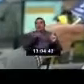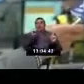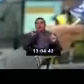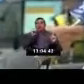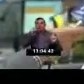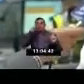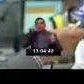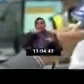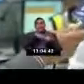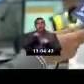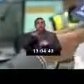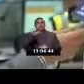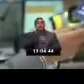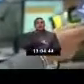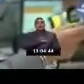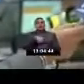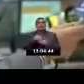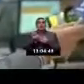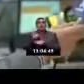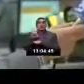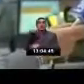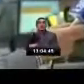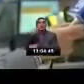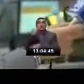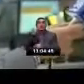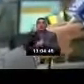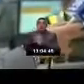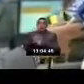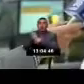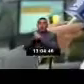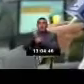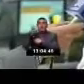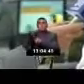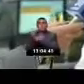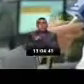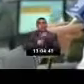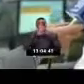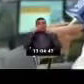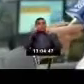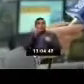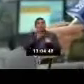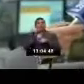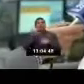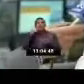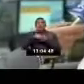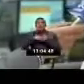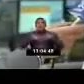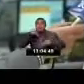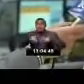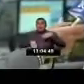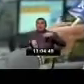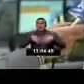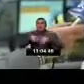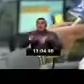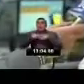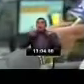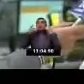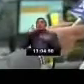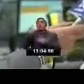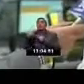pidió que los municipios a nivel nacional expendan la obligatoriedad y la sanción. El tema, por ejemplo, de playas, de espacio público, es competencia de los